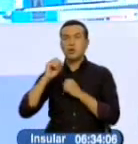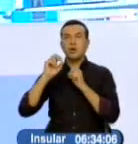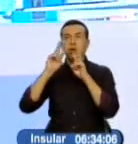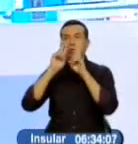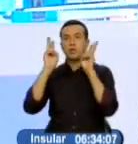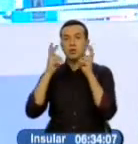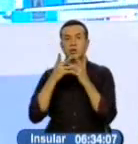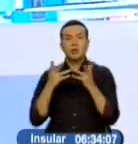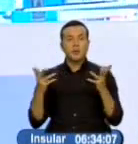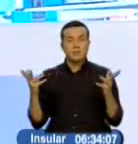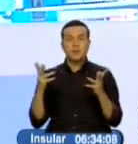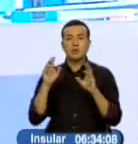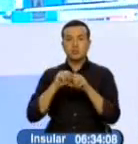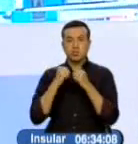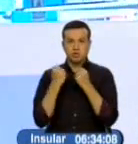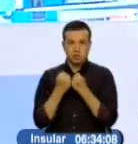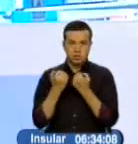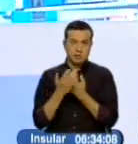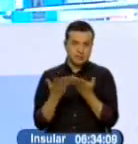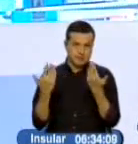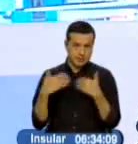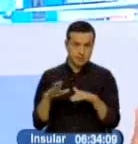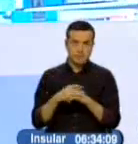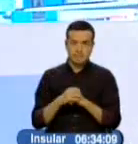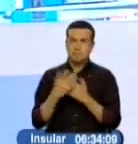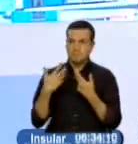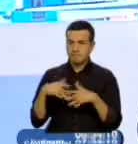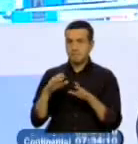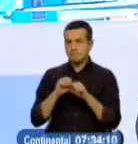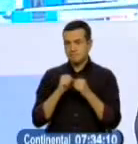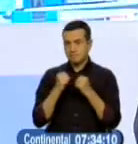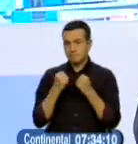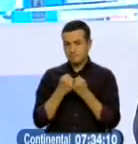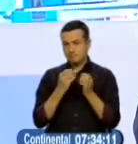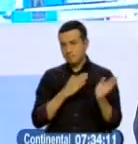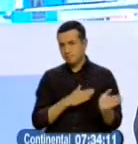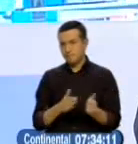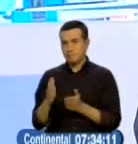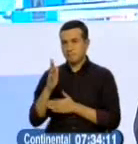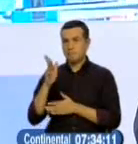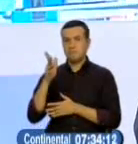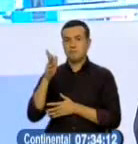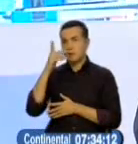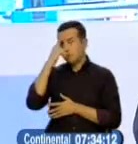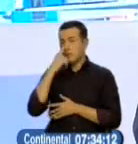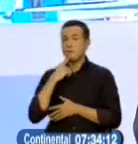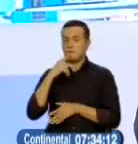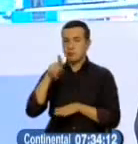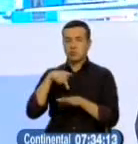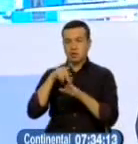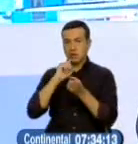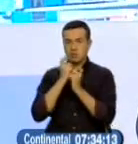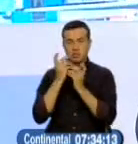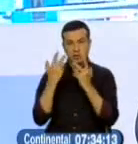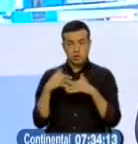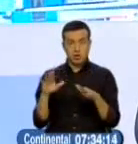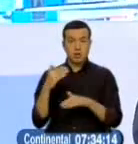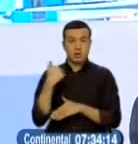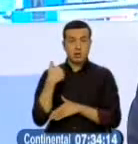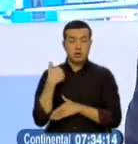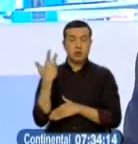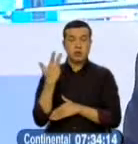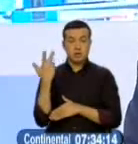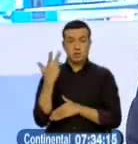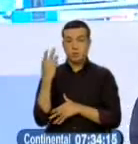ámbito de lo social. Viene ocurriendo ese cambio de perfil profesional. Y tenemos ahora